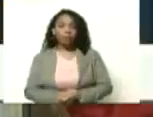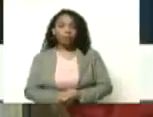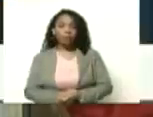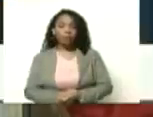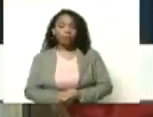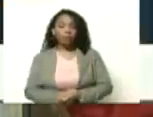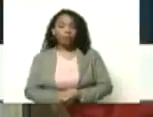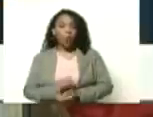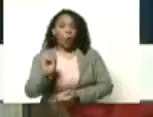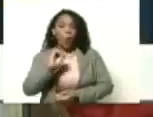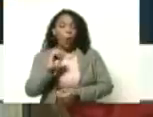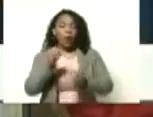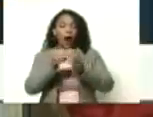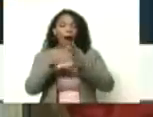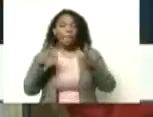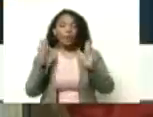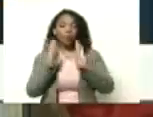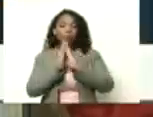camposanto